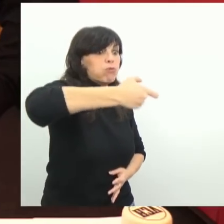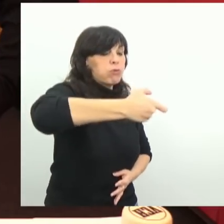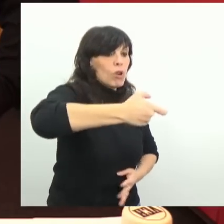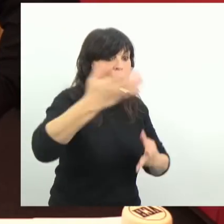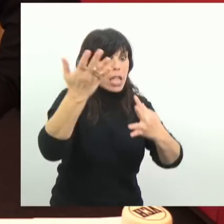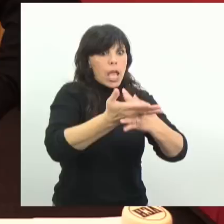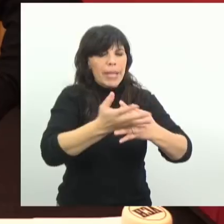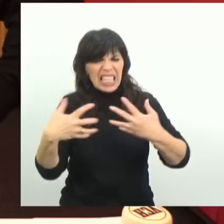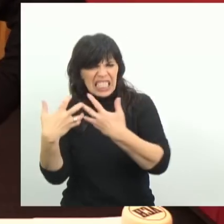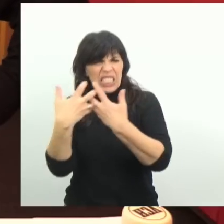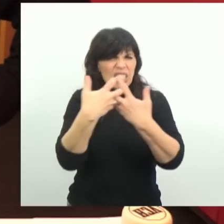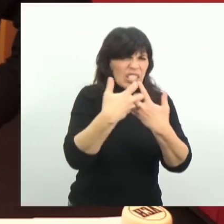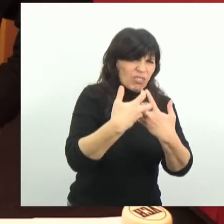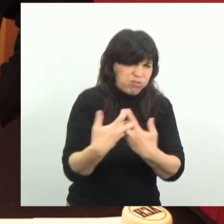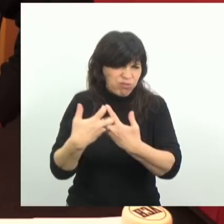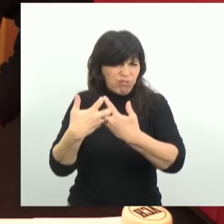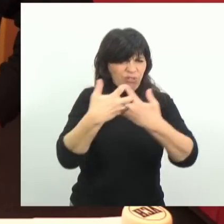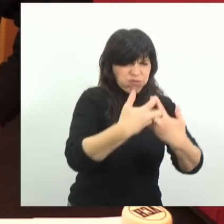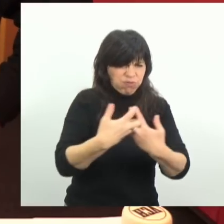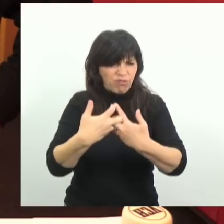falsas, diabólicas.